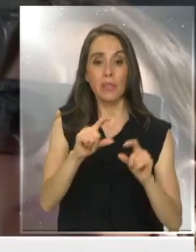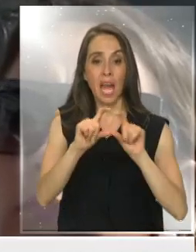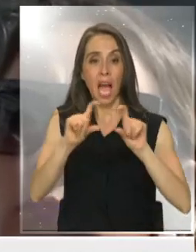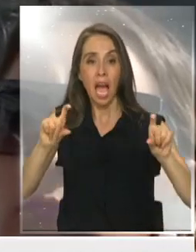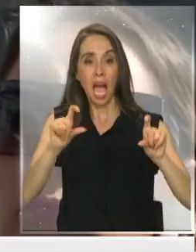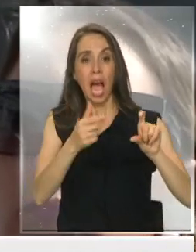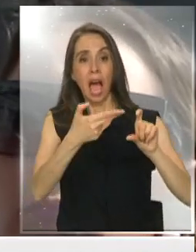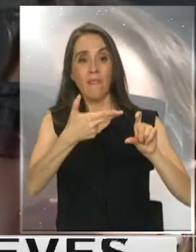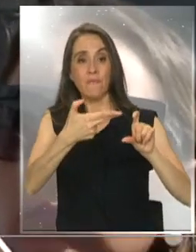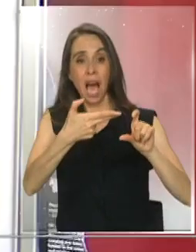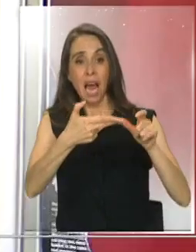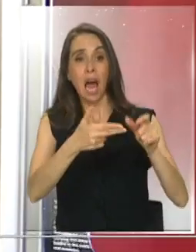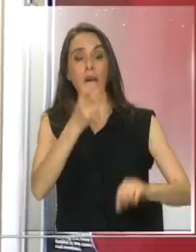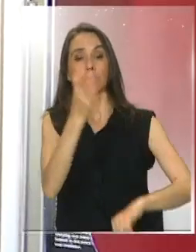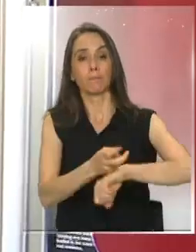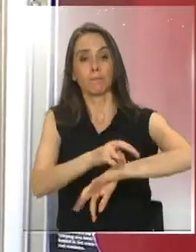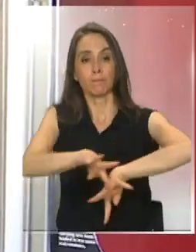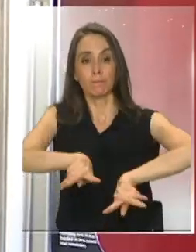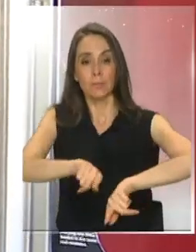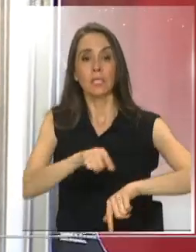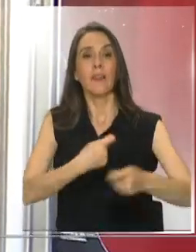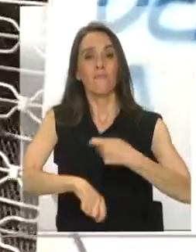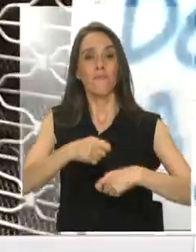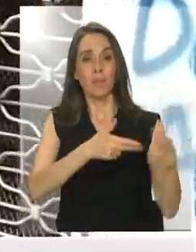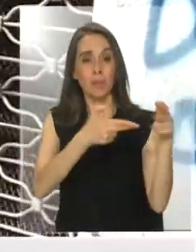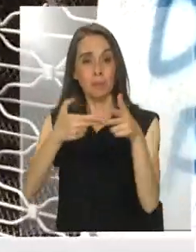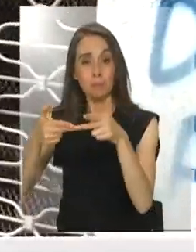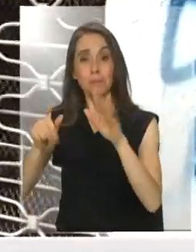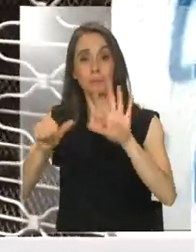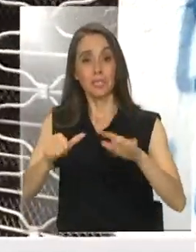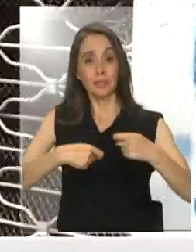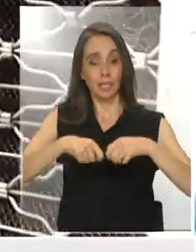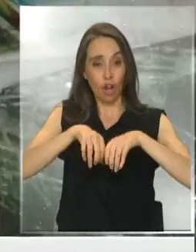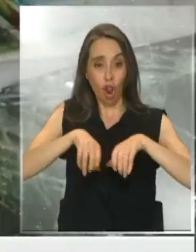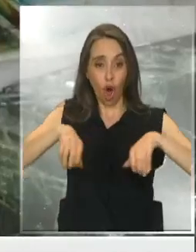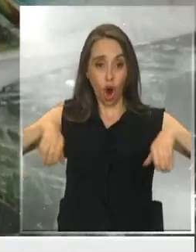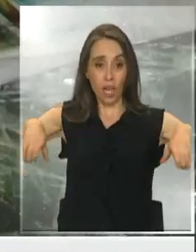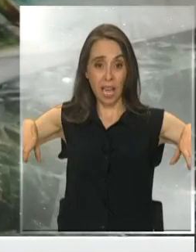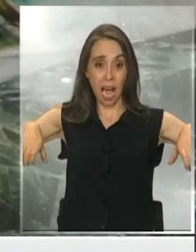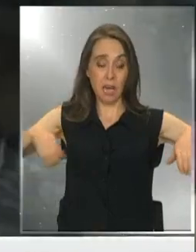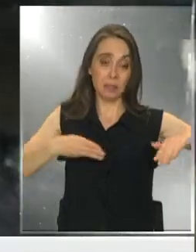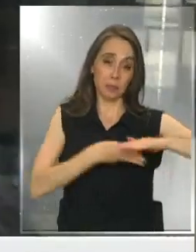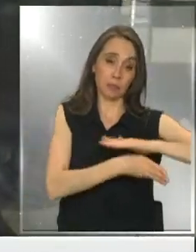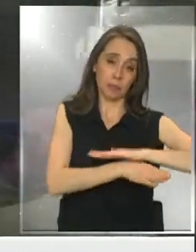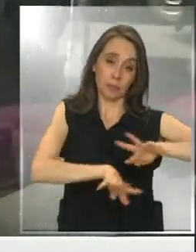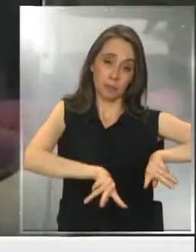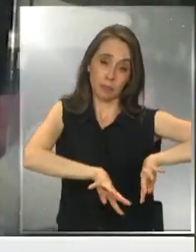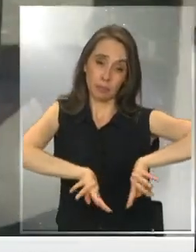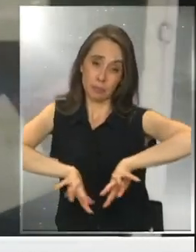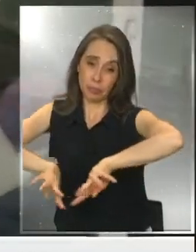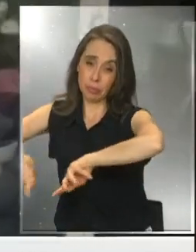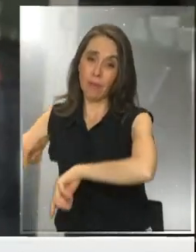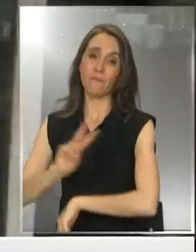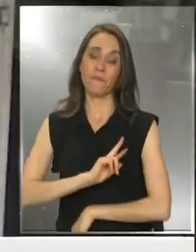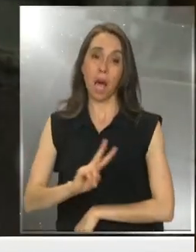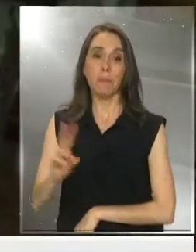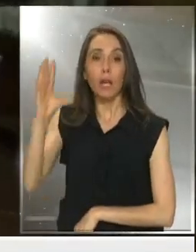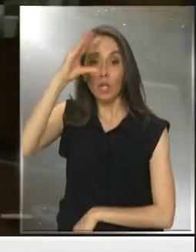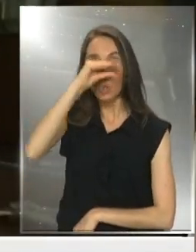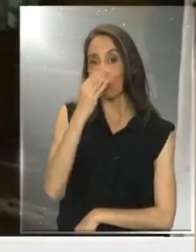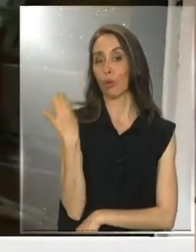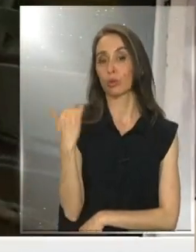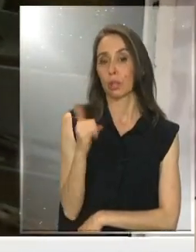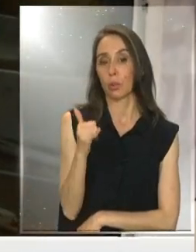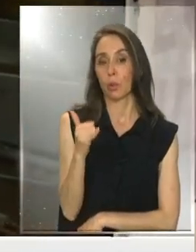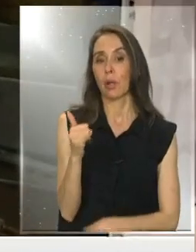de fuego que fueron sustraídas. La armería y 16 locales más fueron saqueados en Valparaíso solo en la noche del